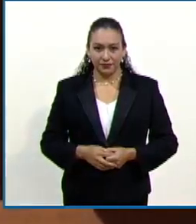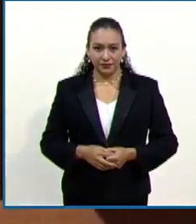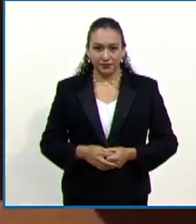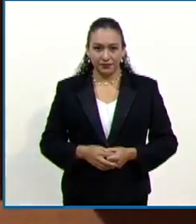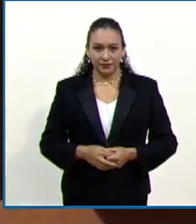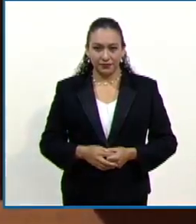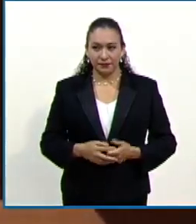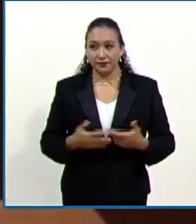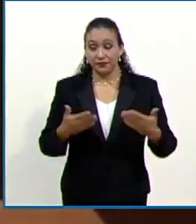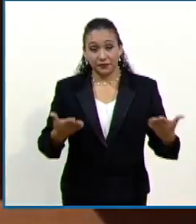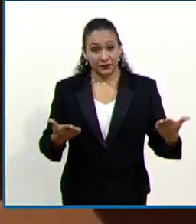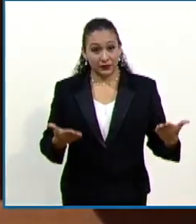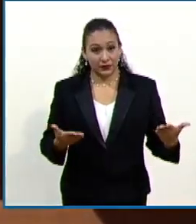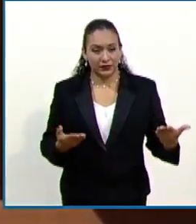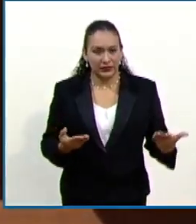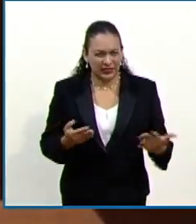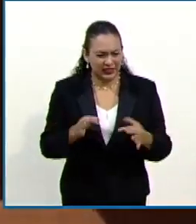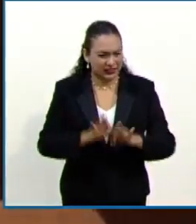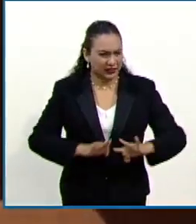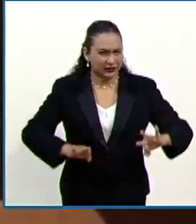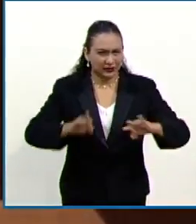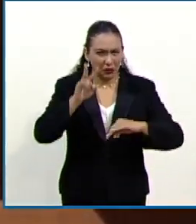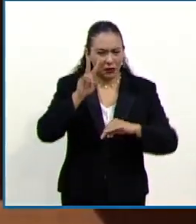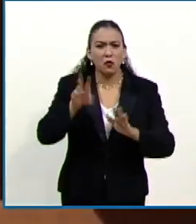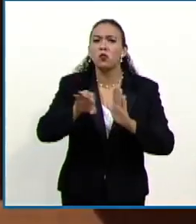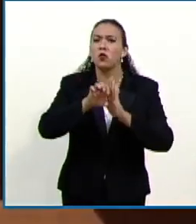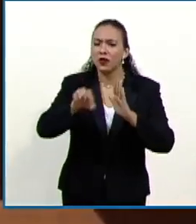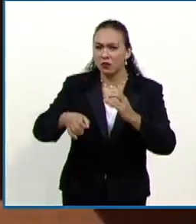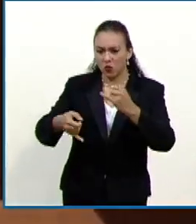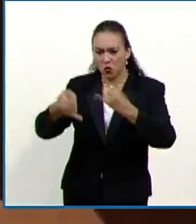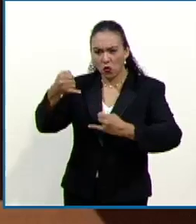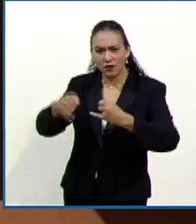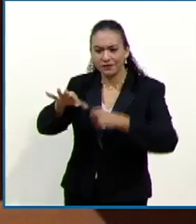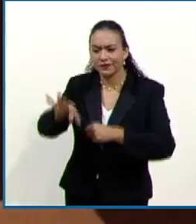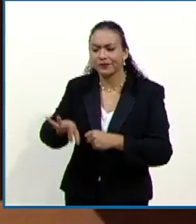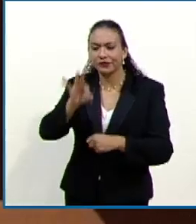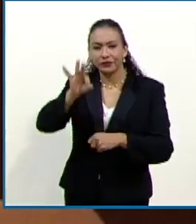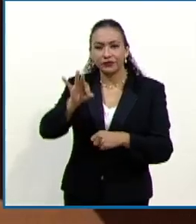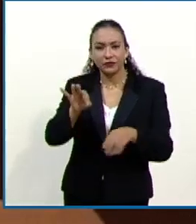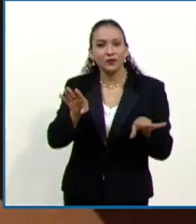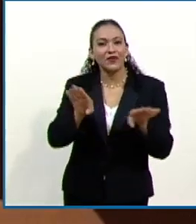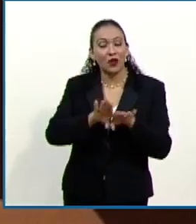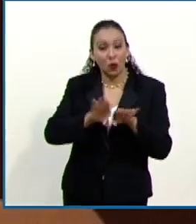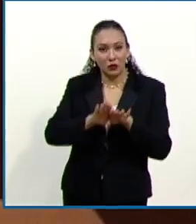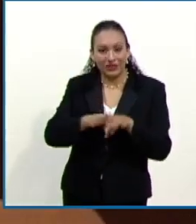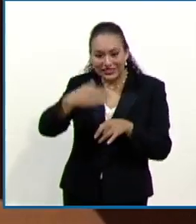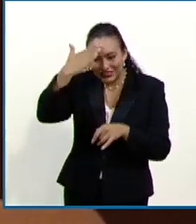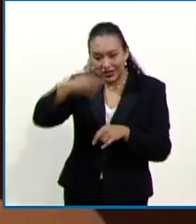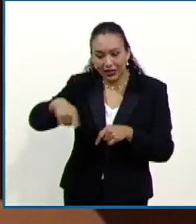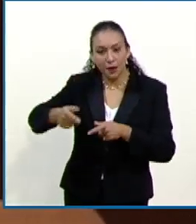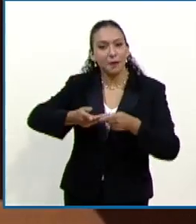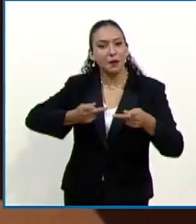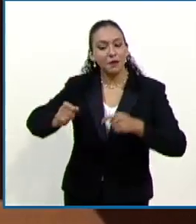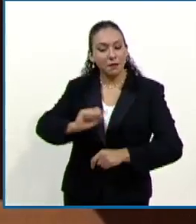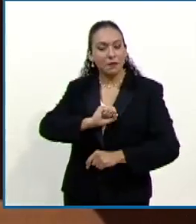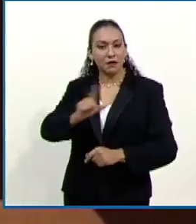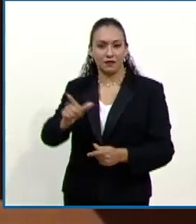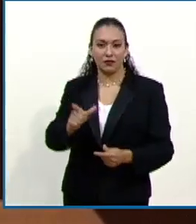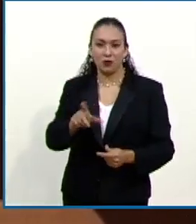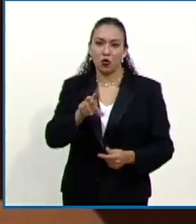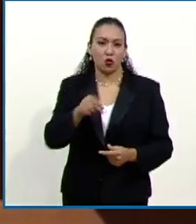Es importante precisar que incrementar la legitimidad de las personas juzgadoras y democratizar, el Poder